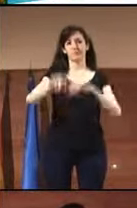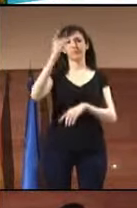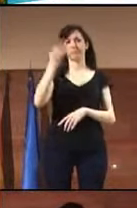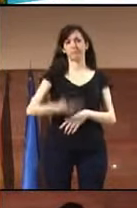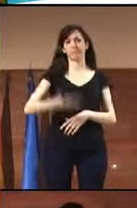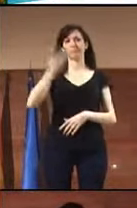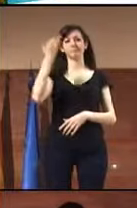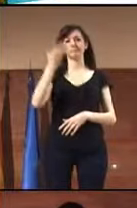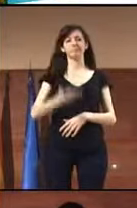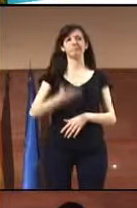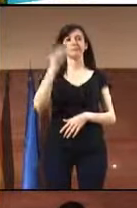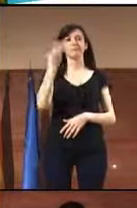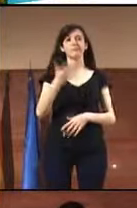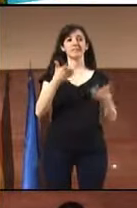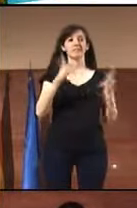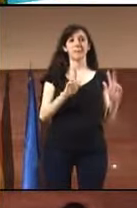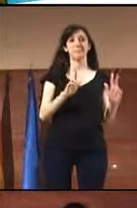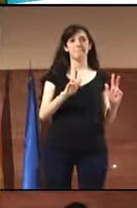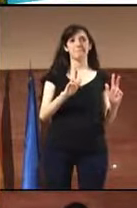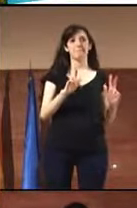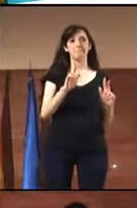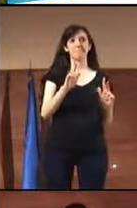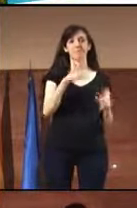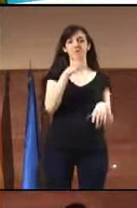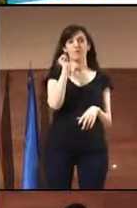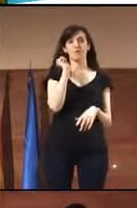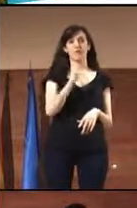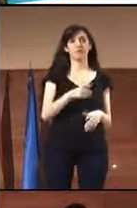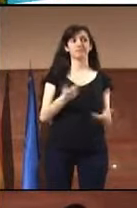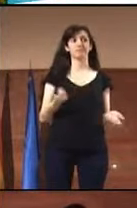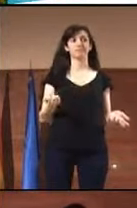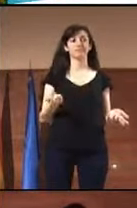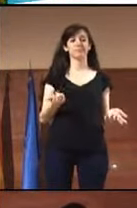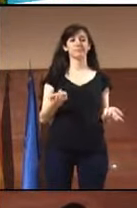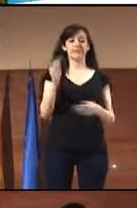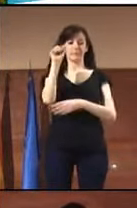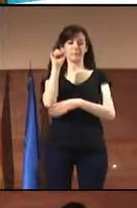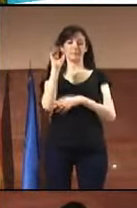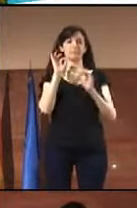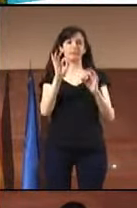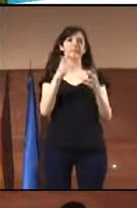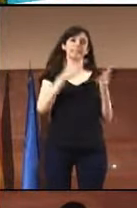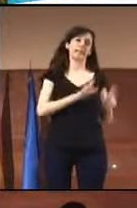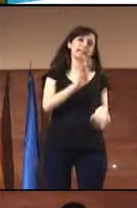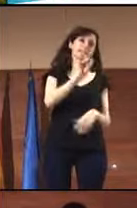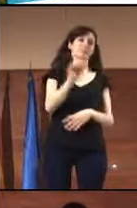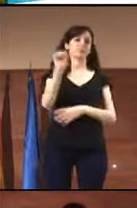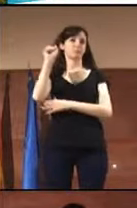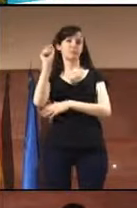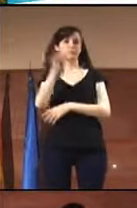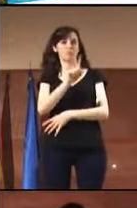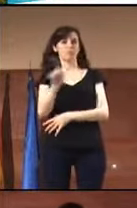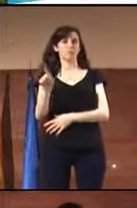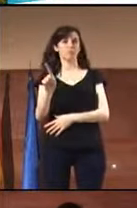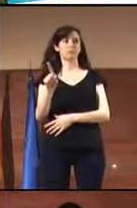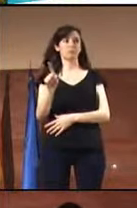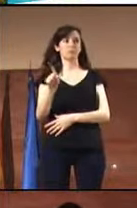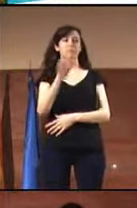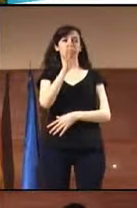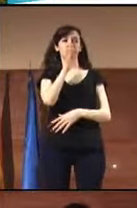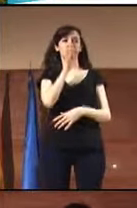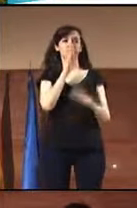Entonces, la silla no nos servía. O sea, no nos servía el respaldo, no la silla. Entonces, seguimos conservando el